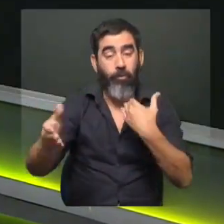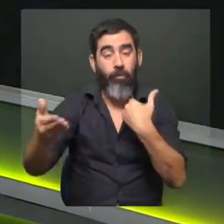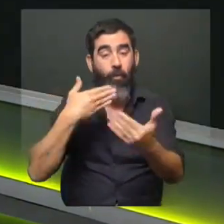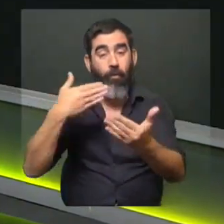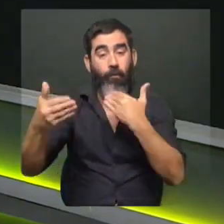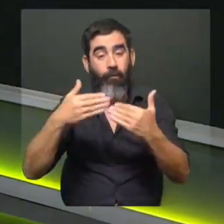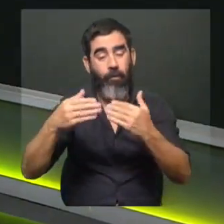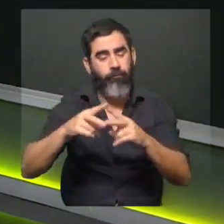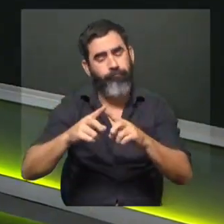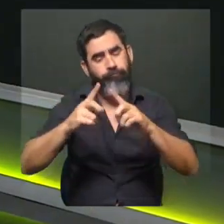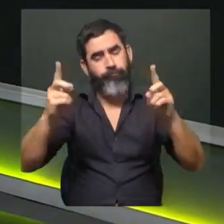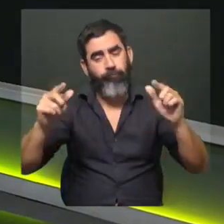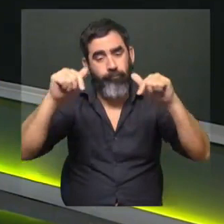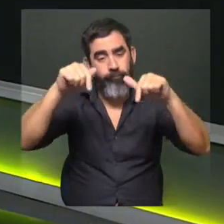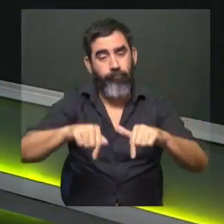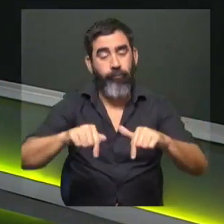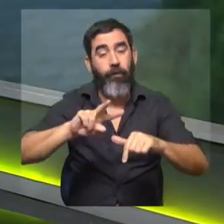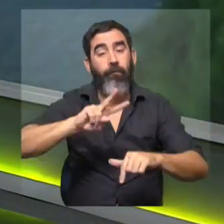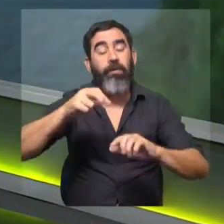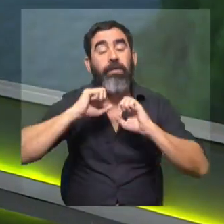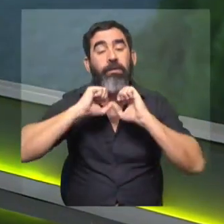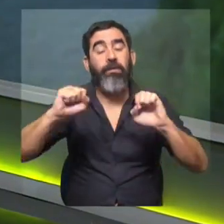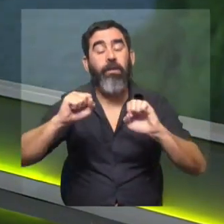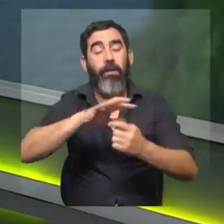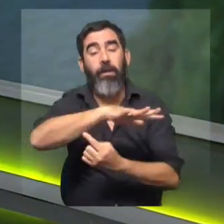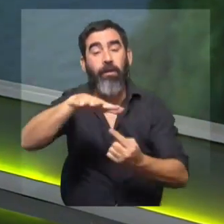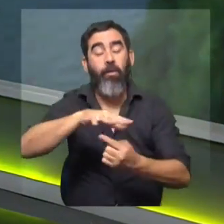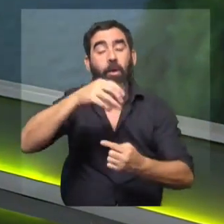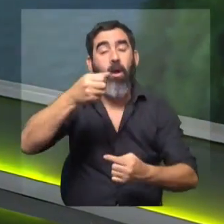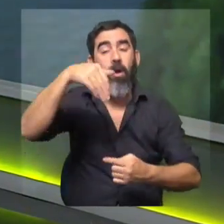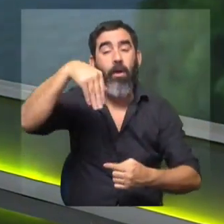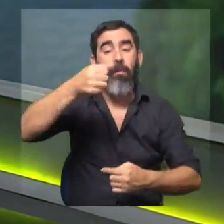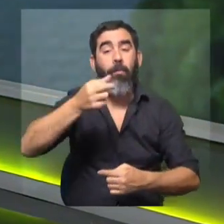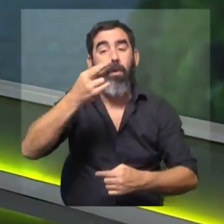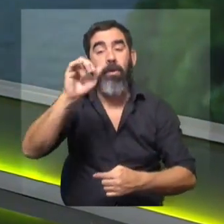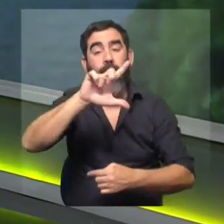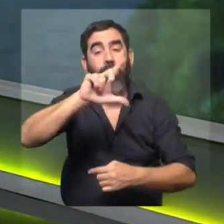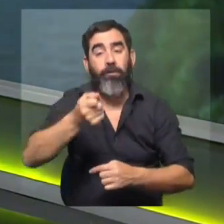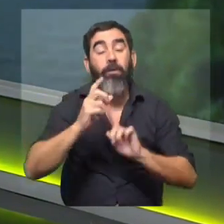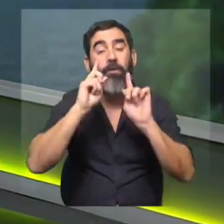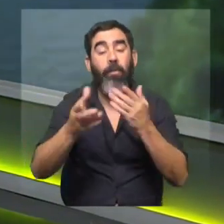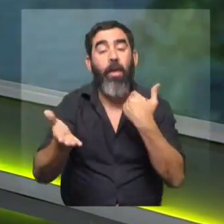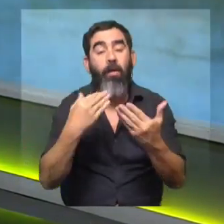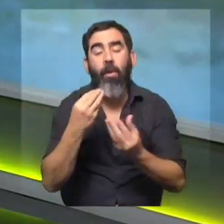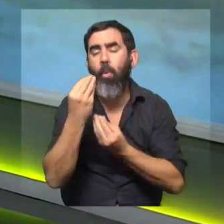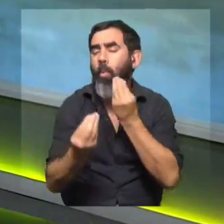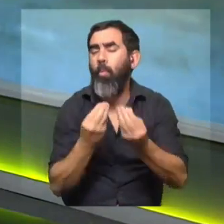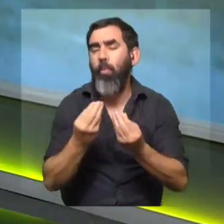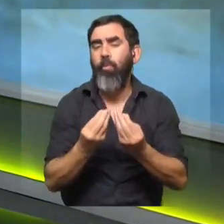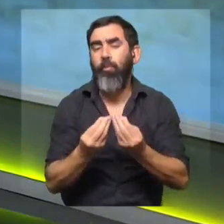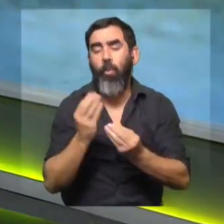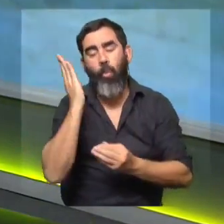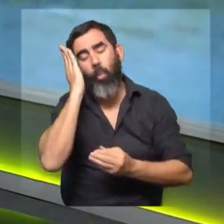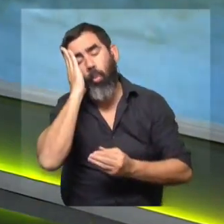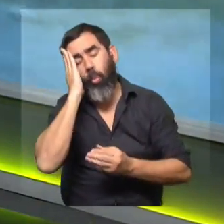conversaremos extensamente hoy con el subsecretario de Ambiente, Gerardo Amarilla. Además, vamos a hablar de cómo dormir